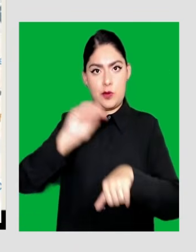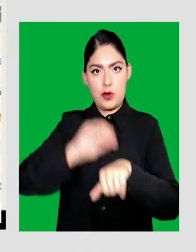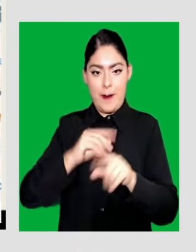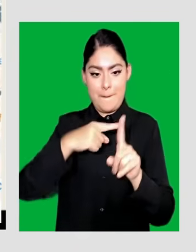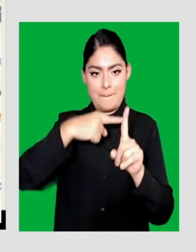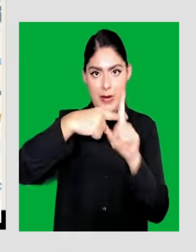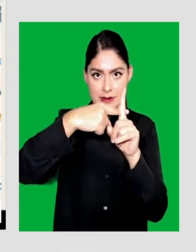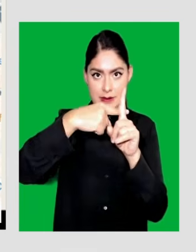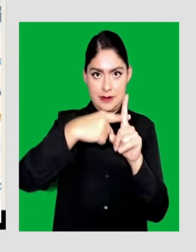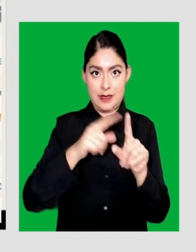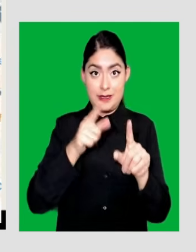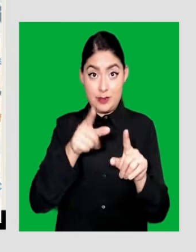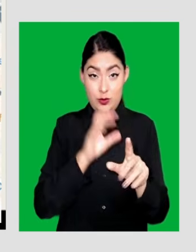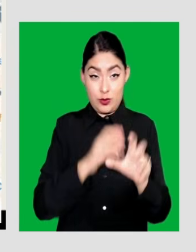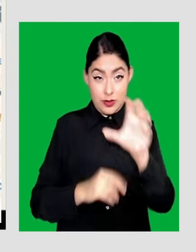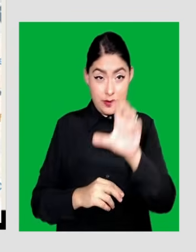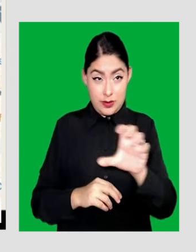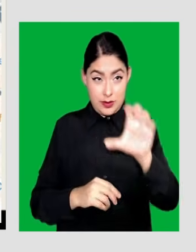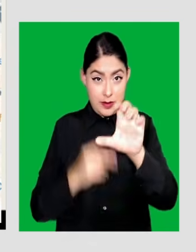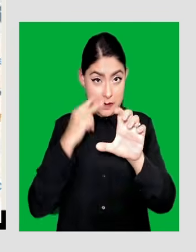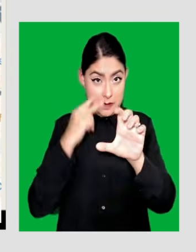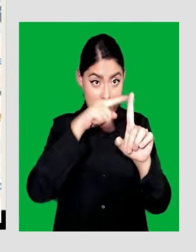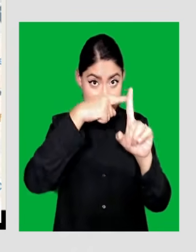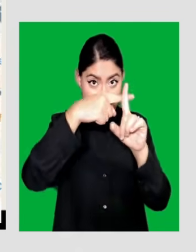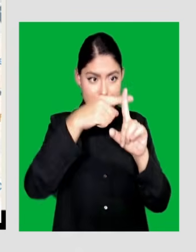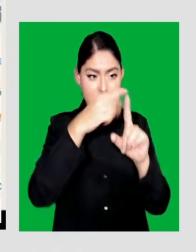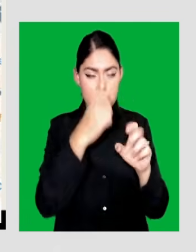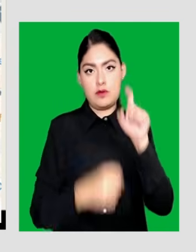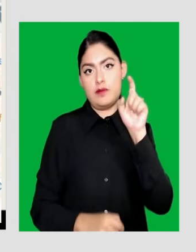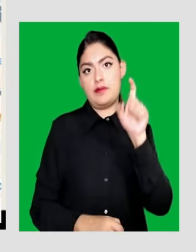las que trabajamos en nuestro proyecto.